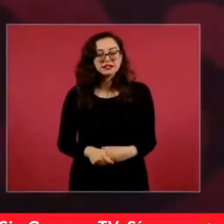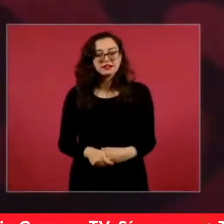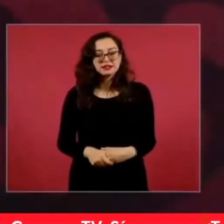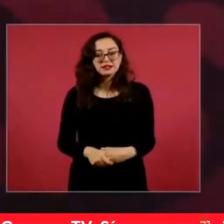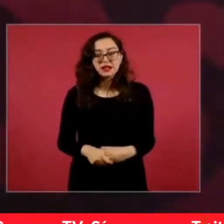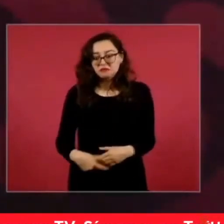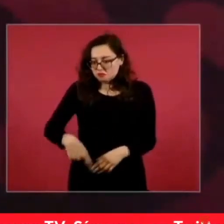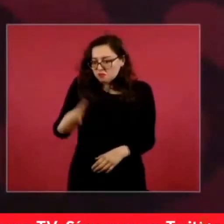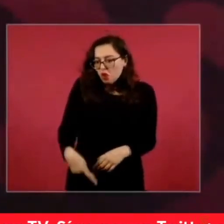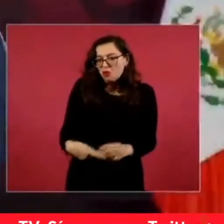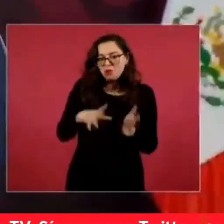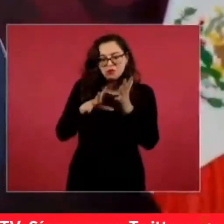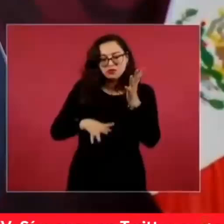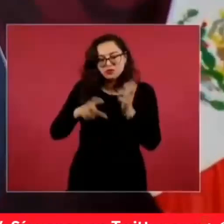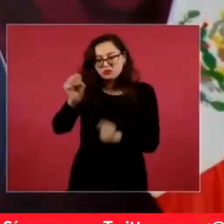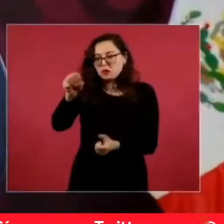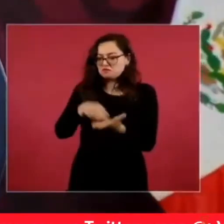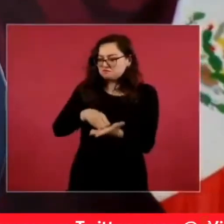nuestra.